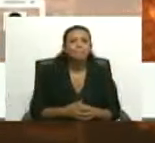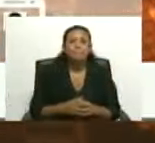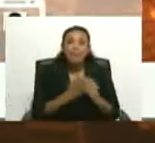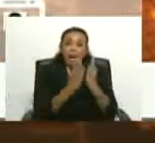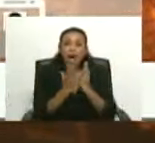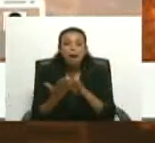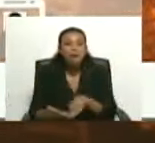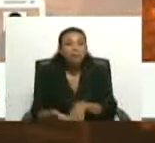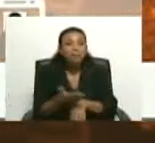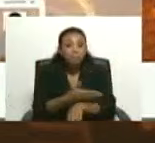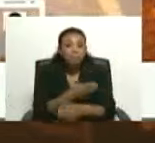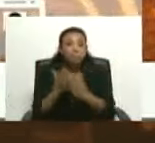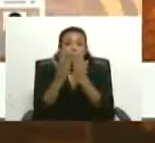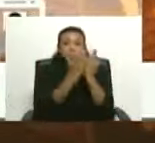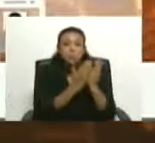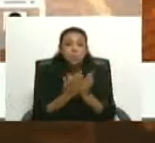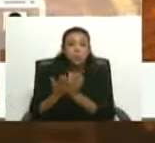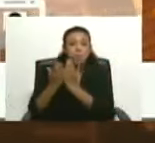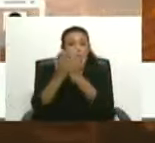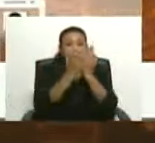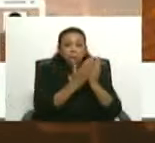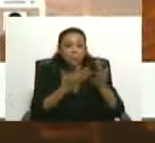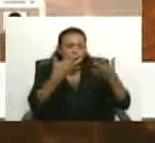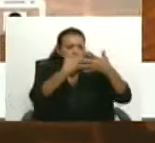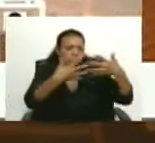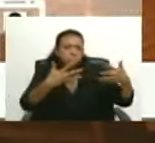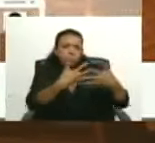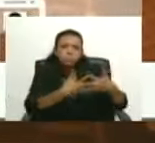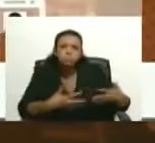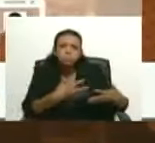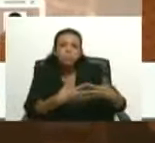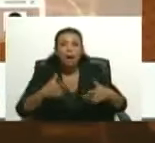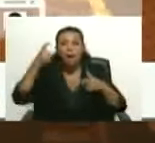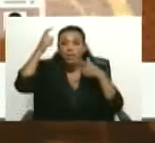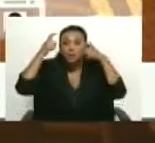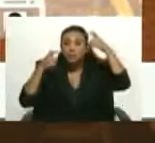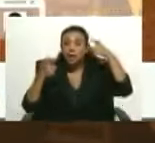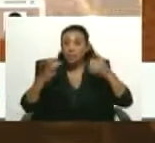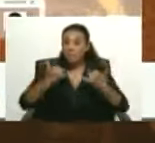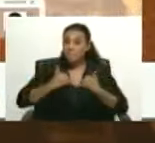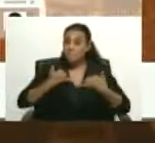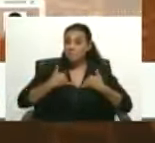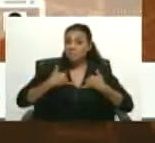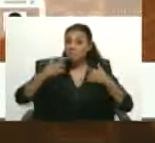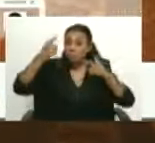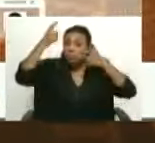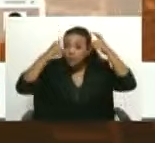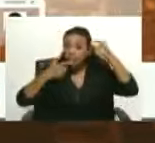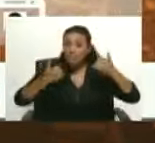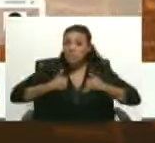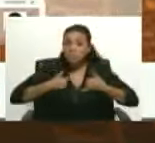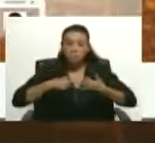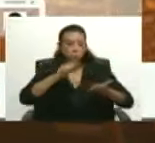estudiado por el mismo comandante Chávez de puño y letra, personalmente lo